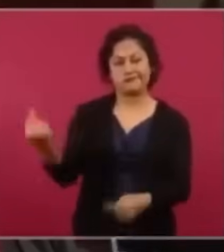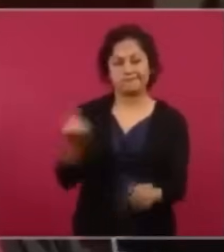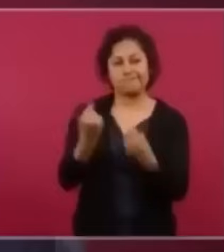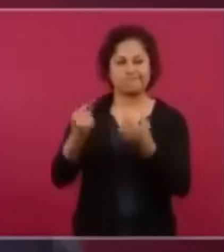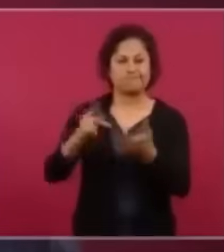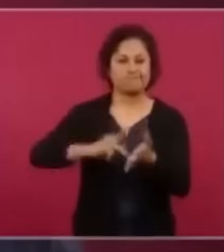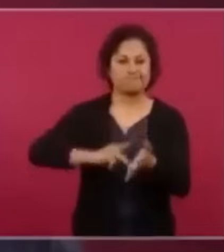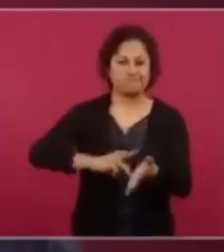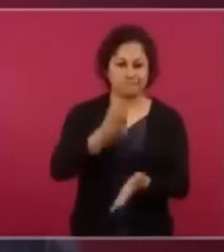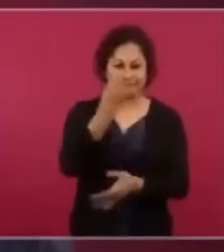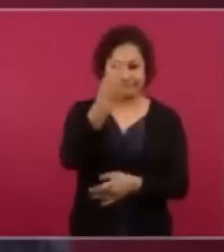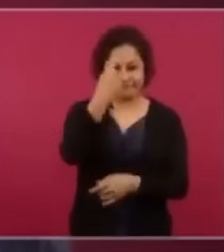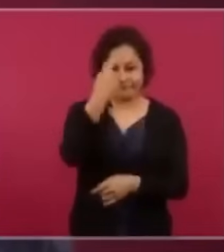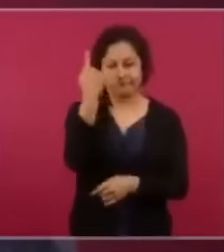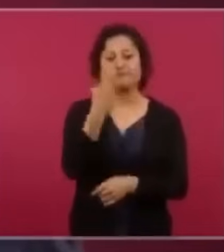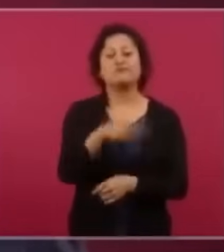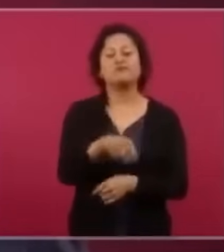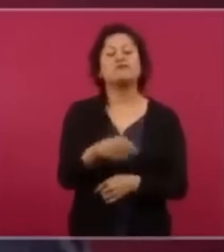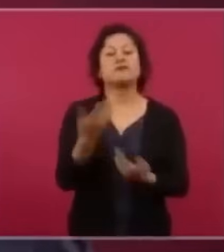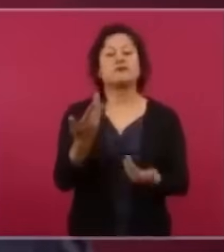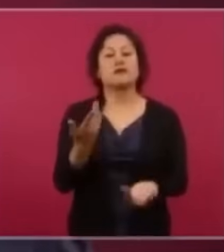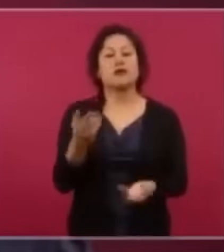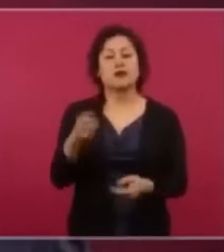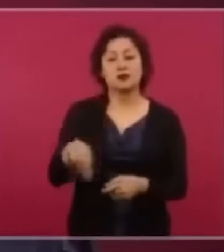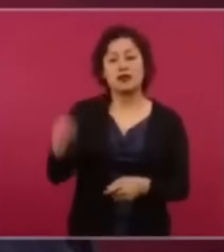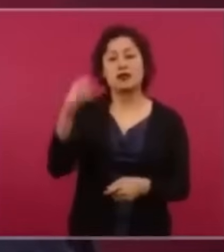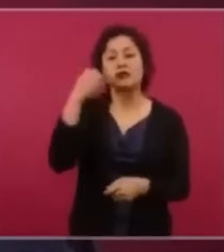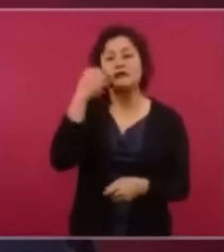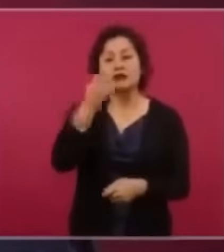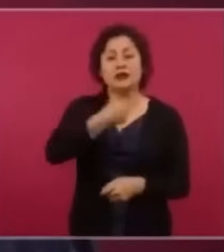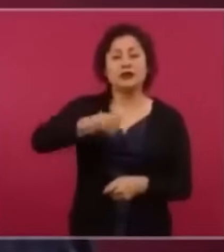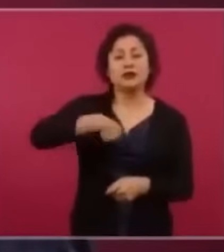para supuestamente afectarnos.